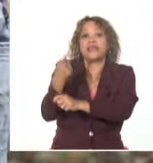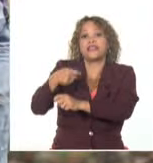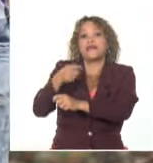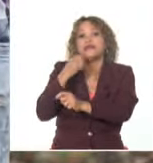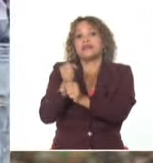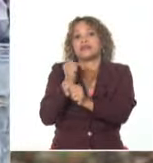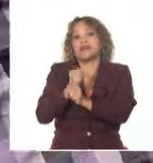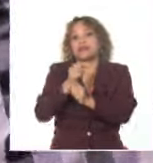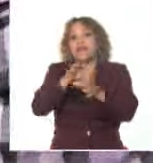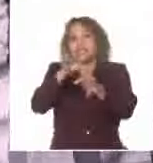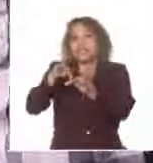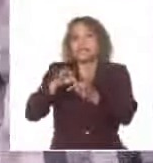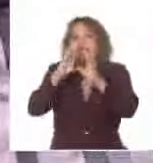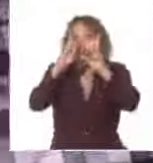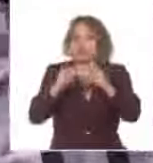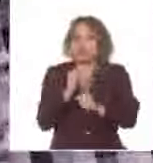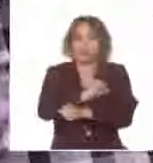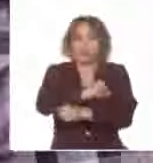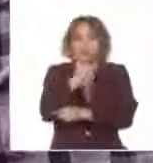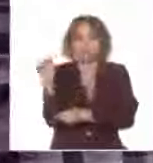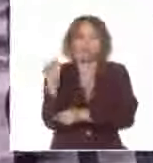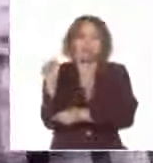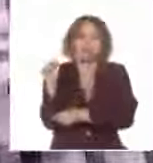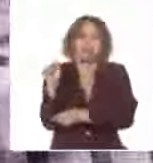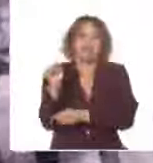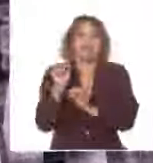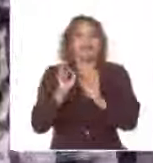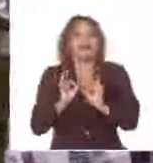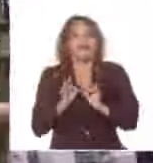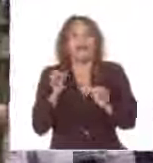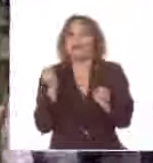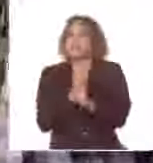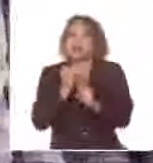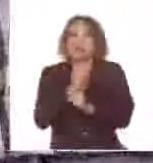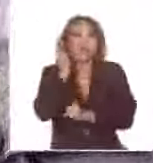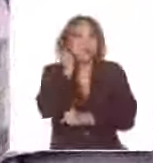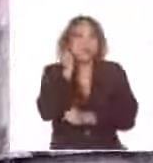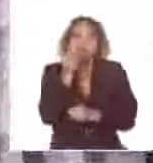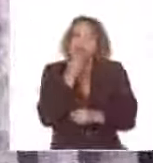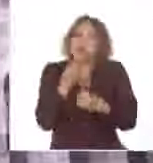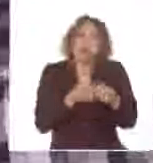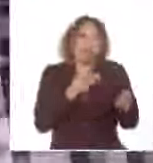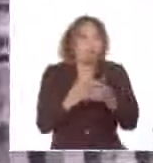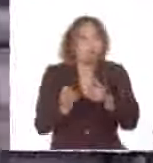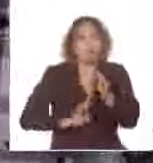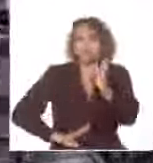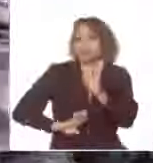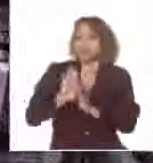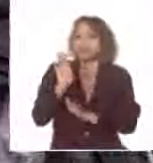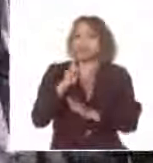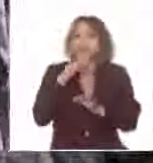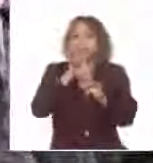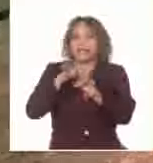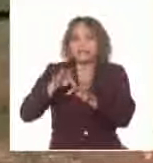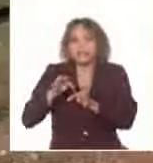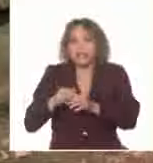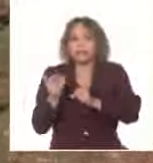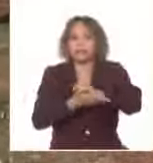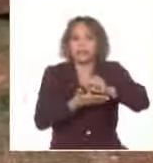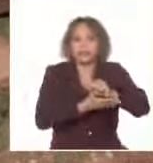obtener resultado, y no hay trabajo que la mujer no haga en lo que es la tierra, en la siembra, en la